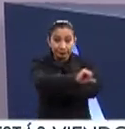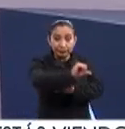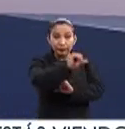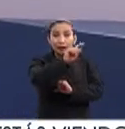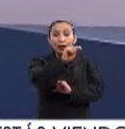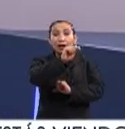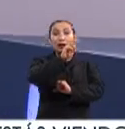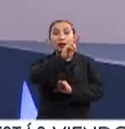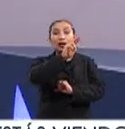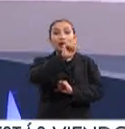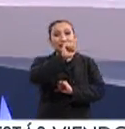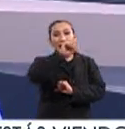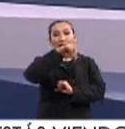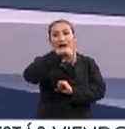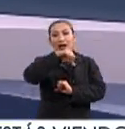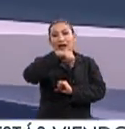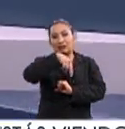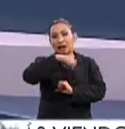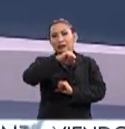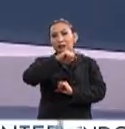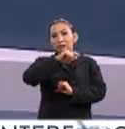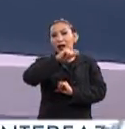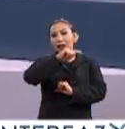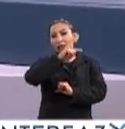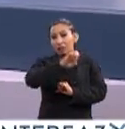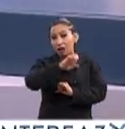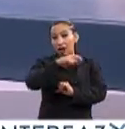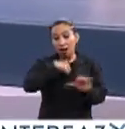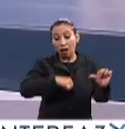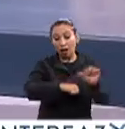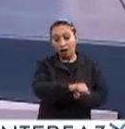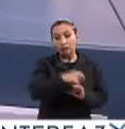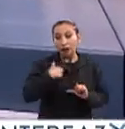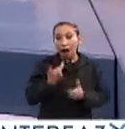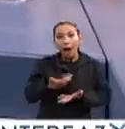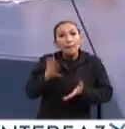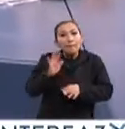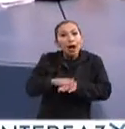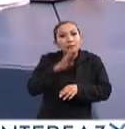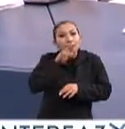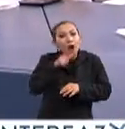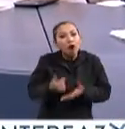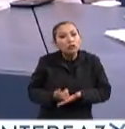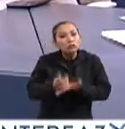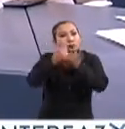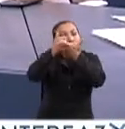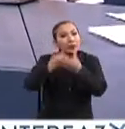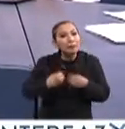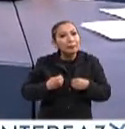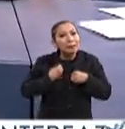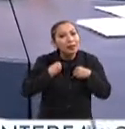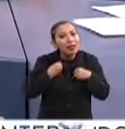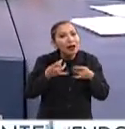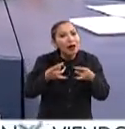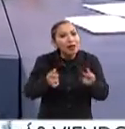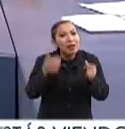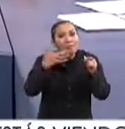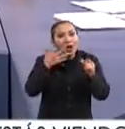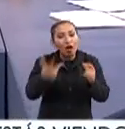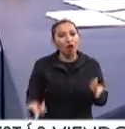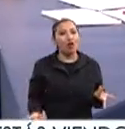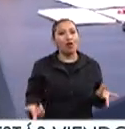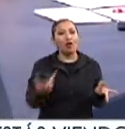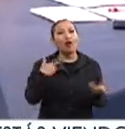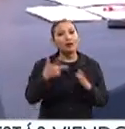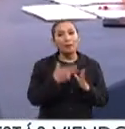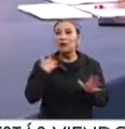después de haber llevado un proceso para llevar este trasplante, se vuelven a una vida, a una buena calidad de vida. Son pacientes